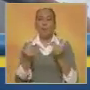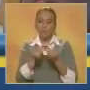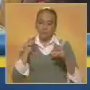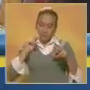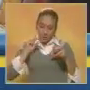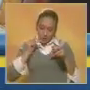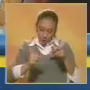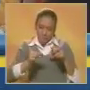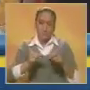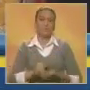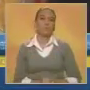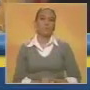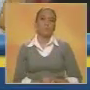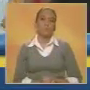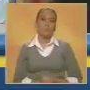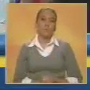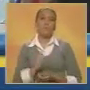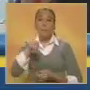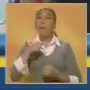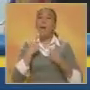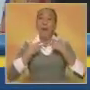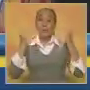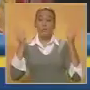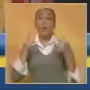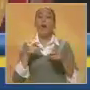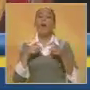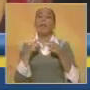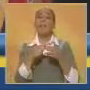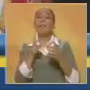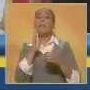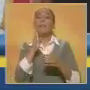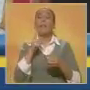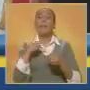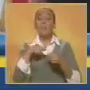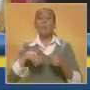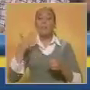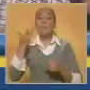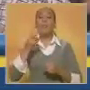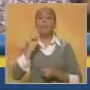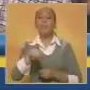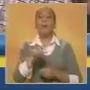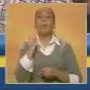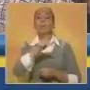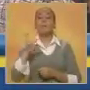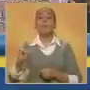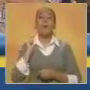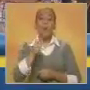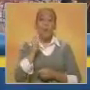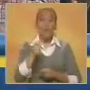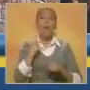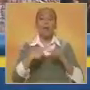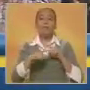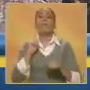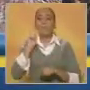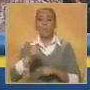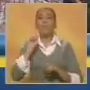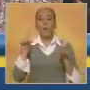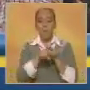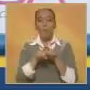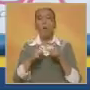tecnología CHIP. También anunció que entregarán tarjetas de débitos a los pensionados y jubilados del Seguro Social. Edgar Hernández Beren encabezó esta mañana la